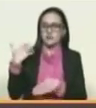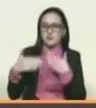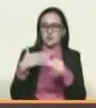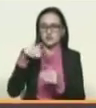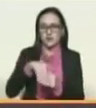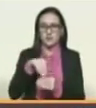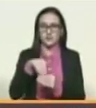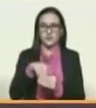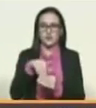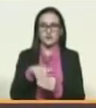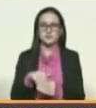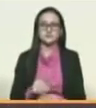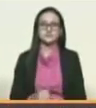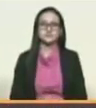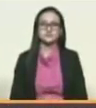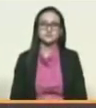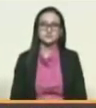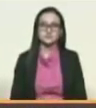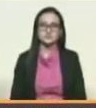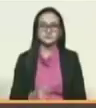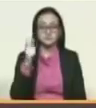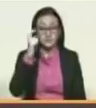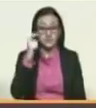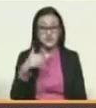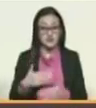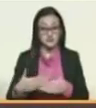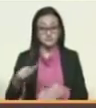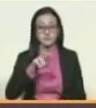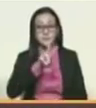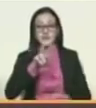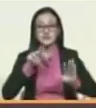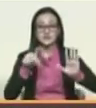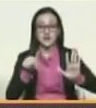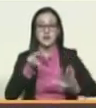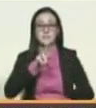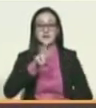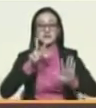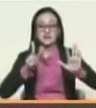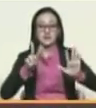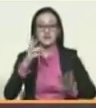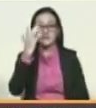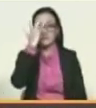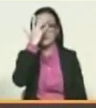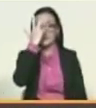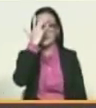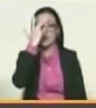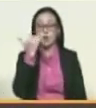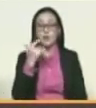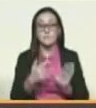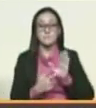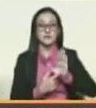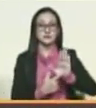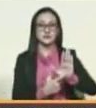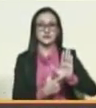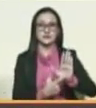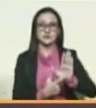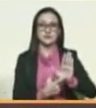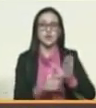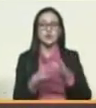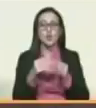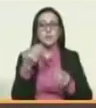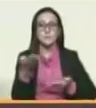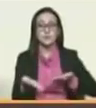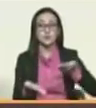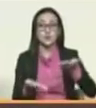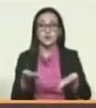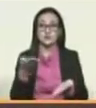electorales. Y para los días 26 y 27 de febrero tenemos la presentación de las postulaciones,